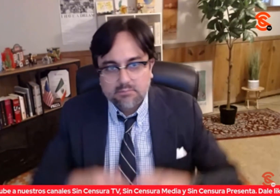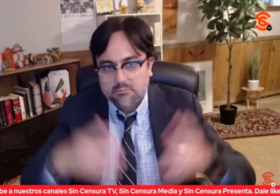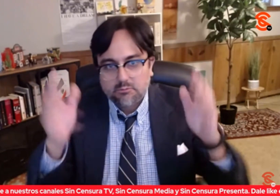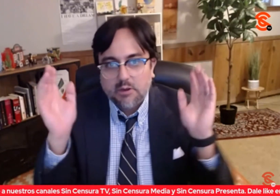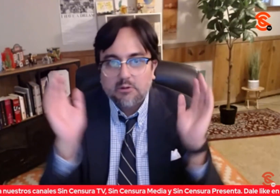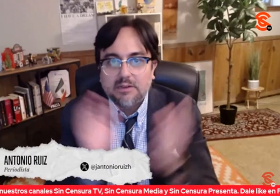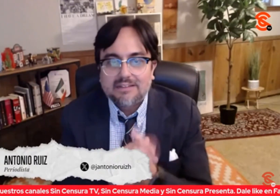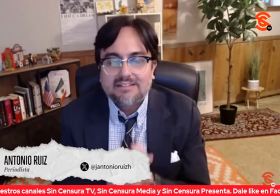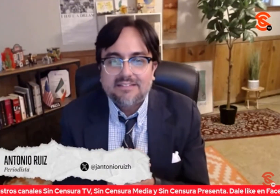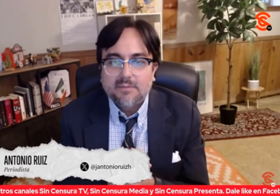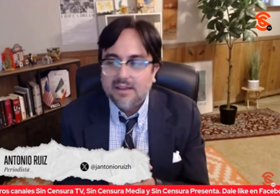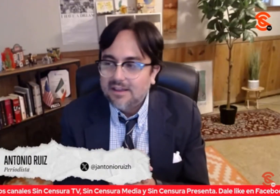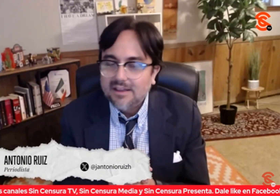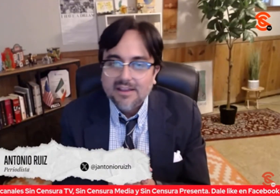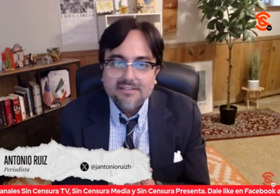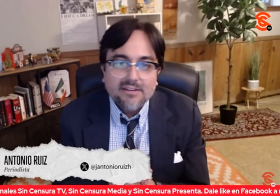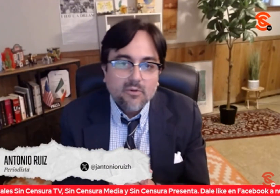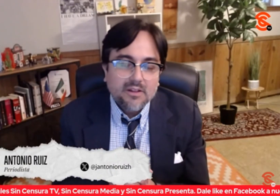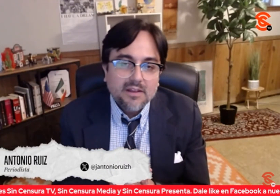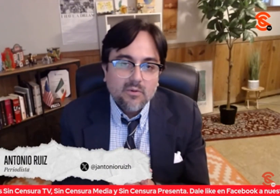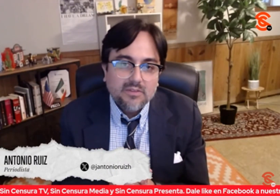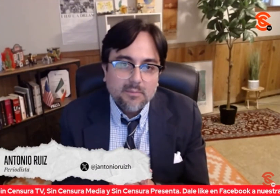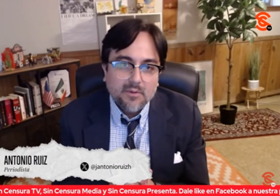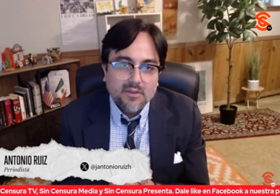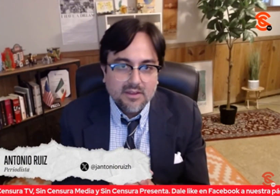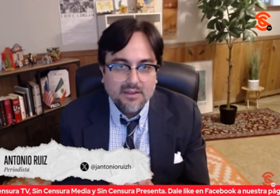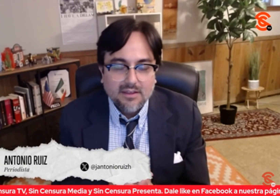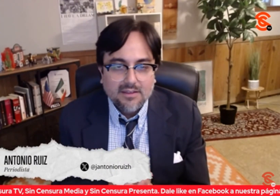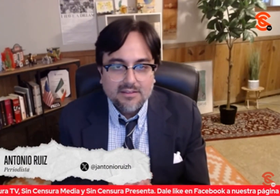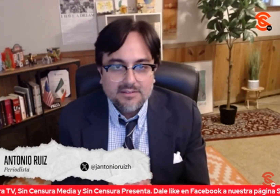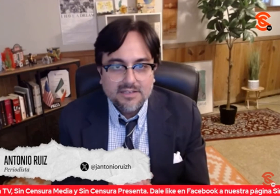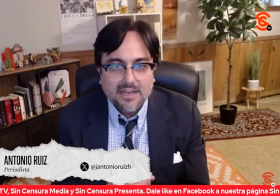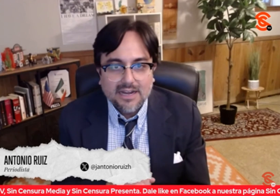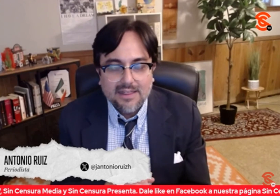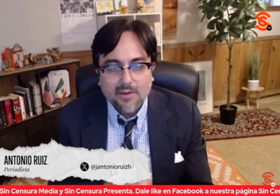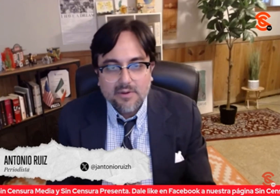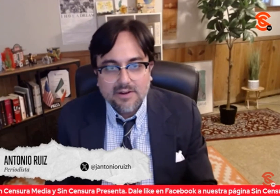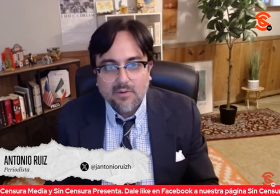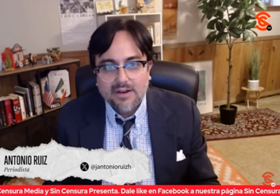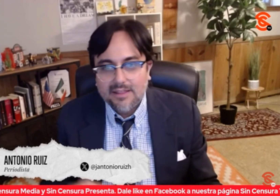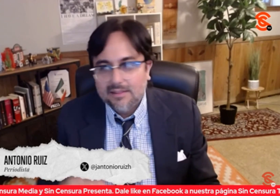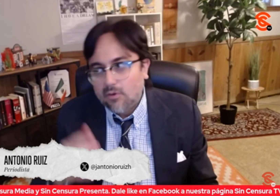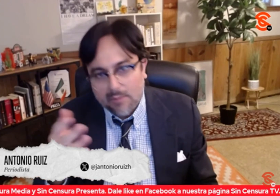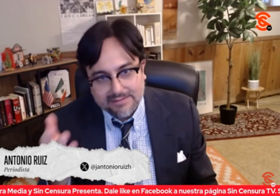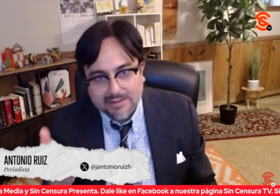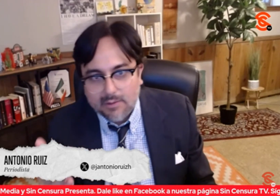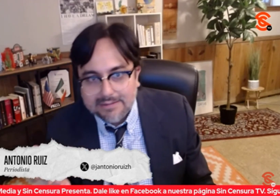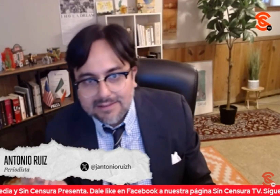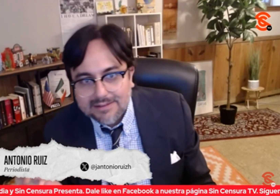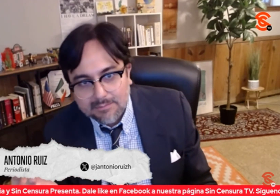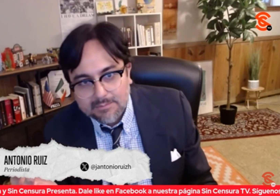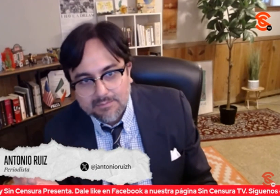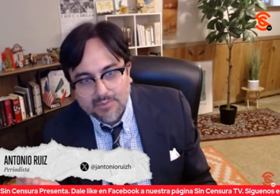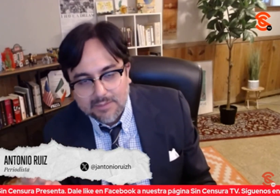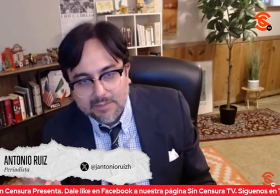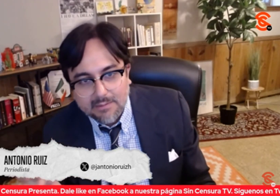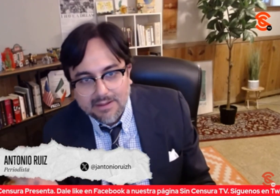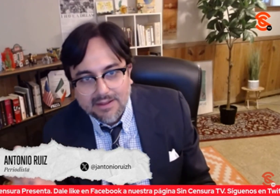etcétera, mejor se les exhiba. Si incurren en algún tipo de chicanada o irregularidad, como este cuate